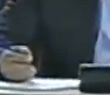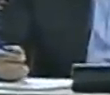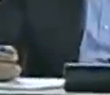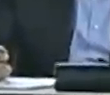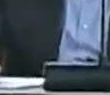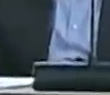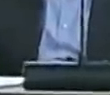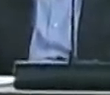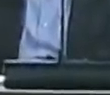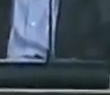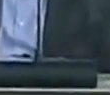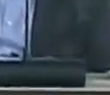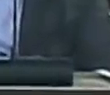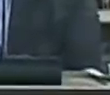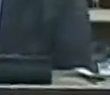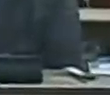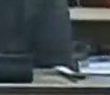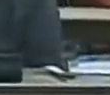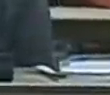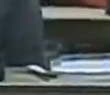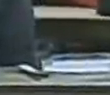Nacional, doctor Jorge Rodríguez.